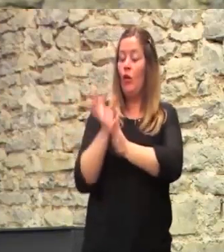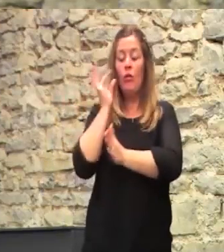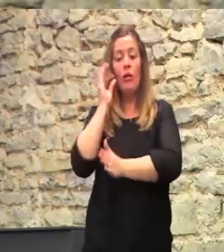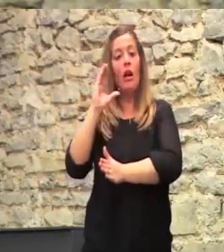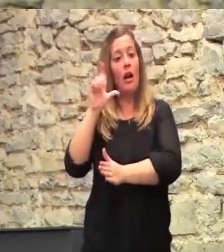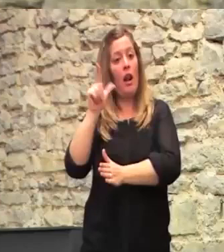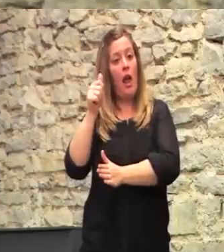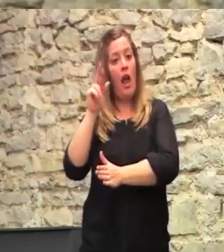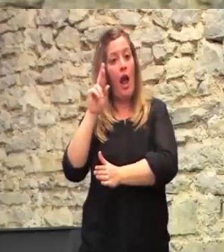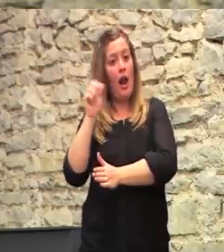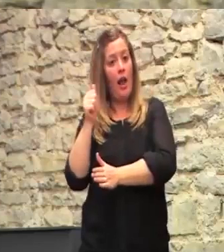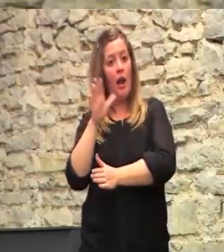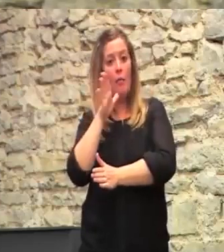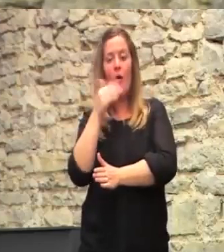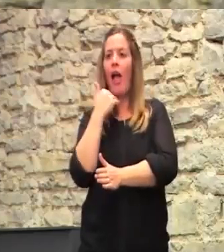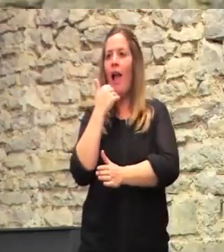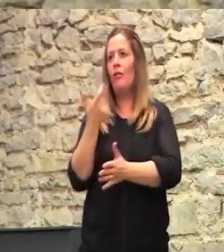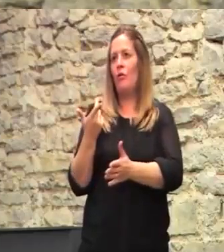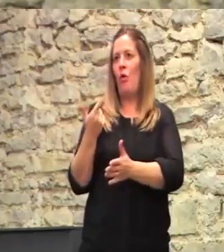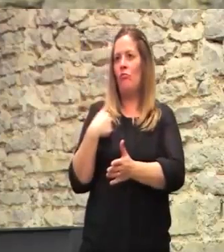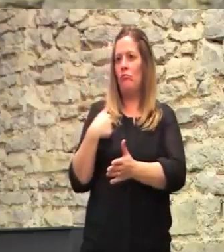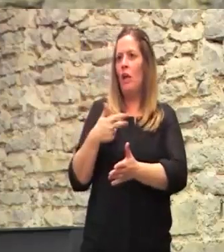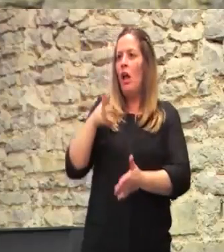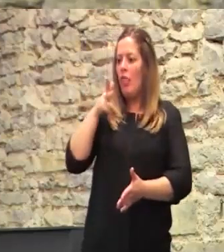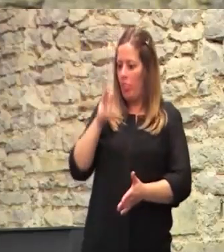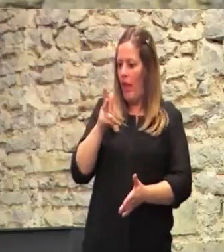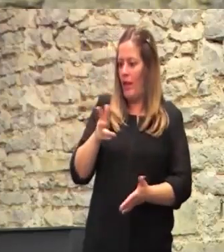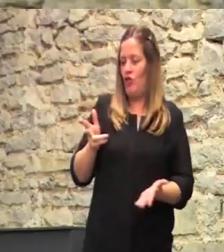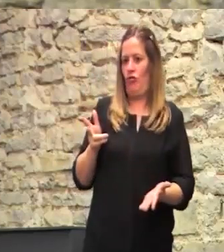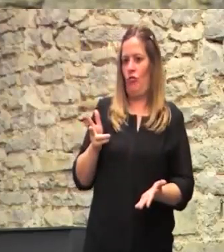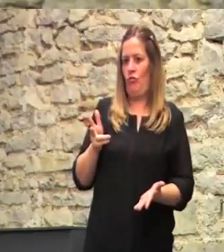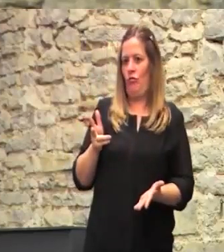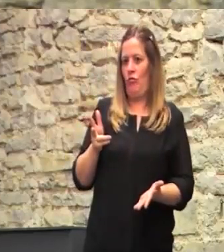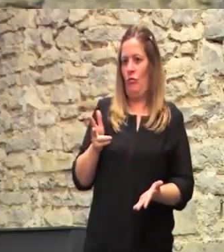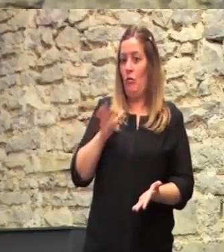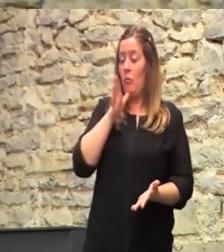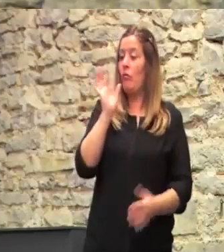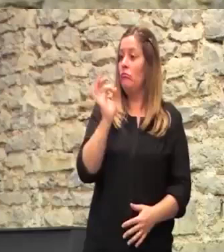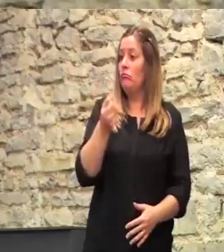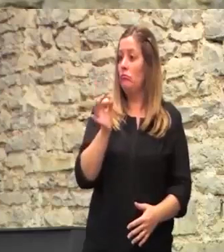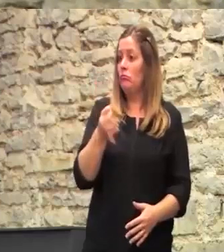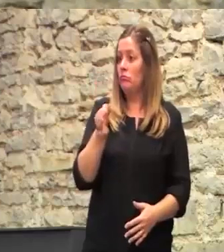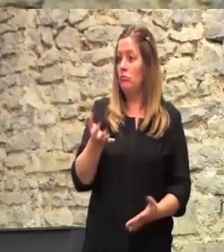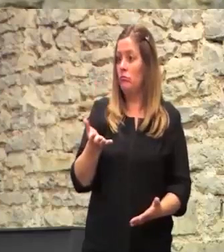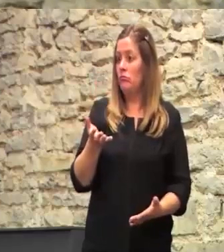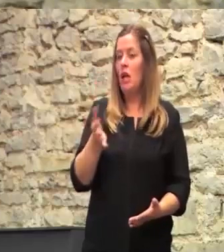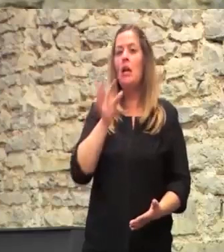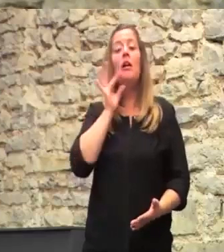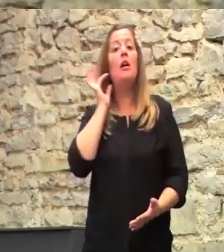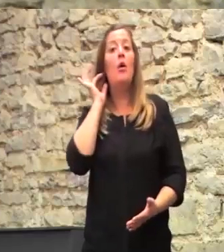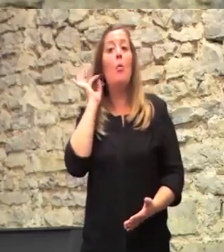importante que es la legitimación es decir porque es cierto que hay muchas más mujeres